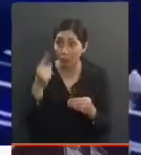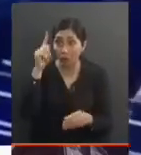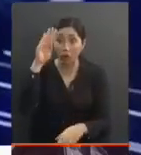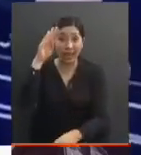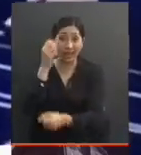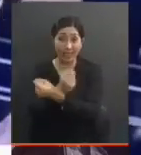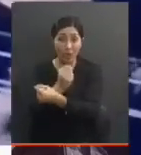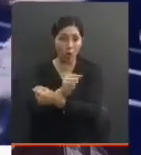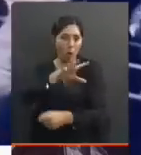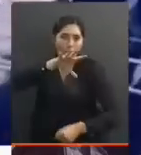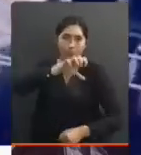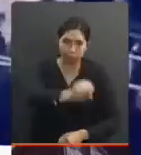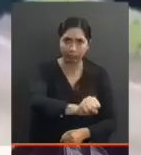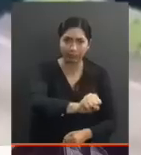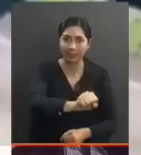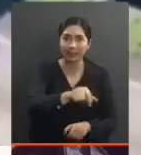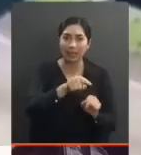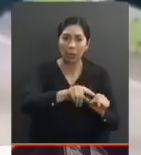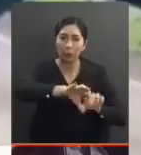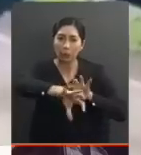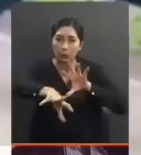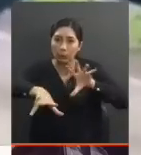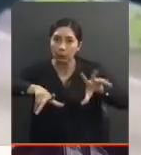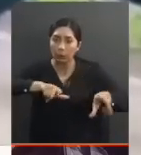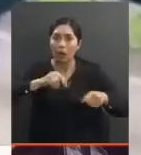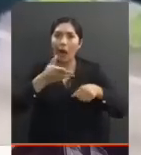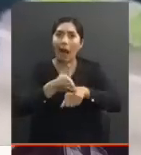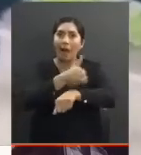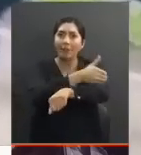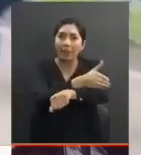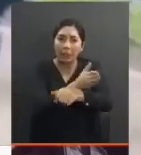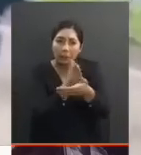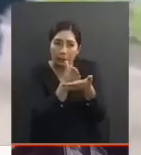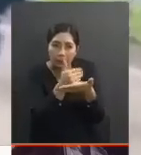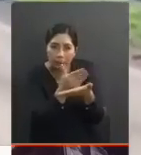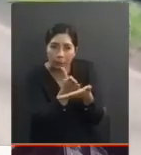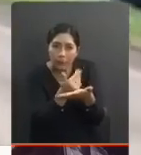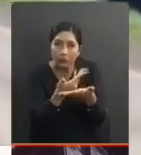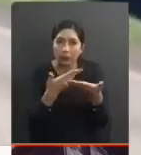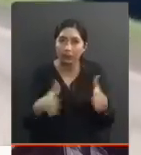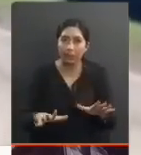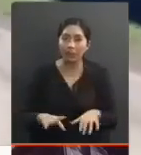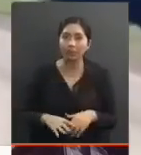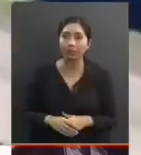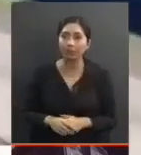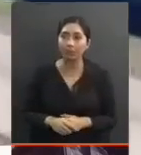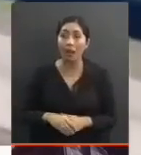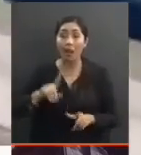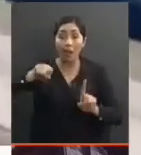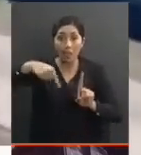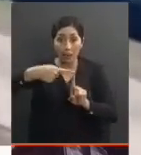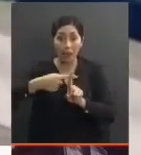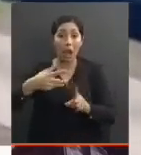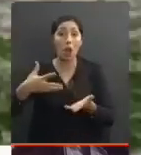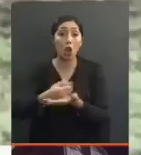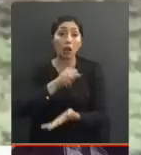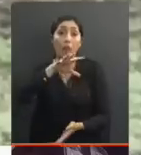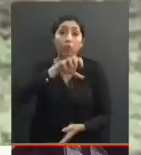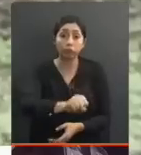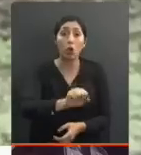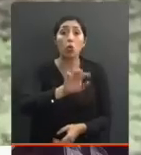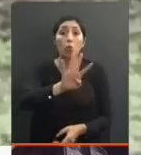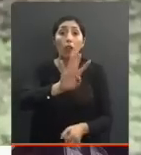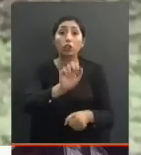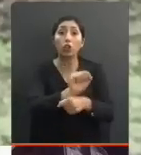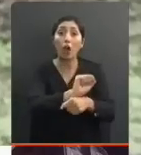interceptó. Un ilícito que a todas luces estudiaron estaba planeado. Además, se logró la incautación de 4 vehículos, entre